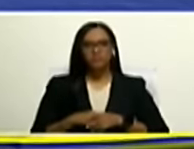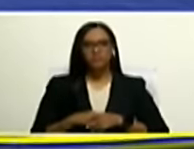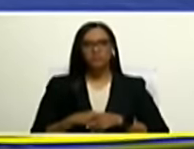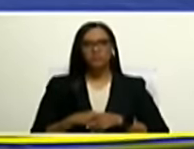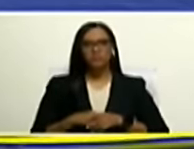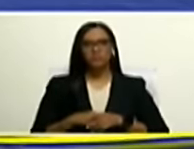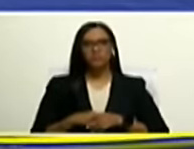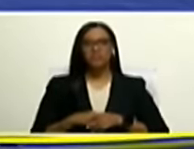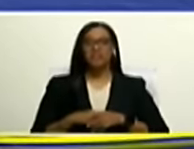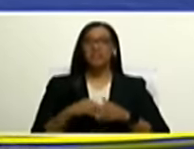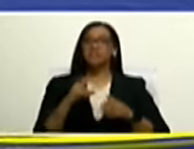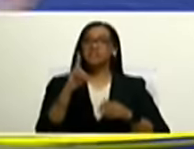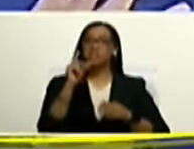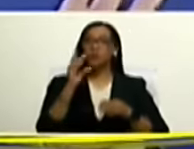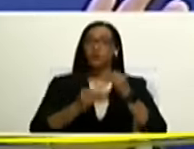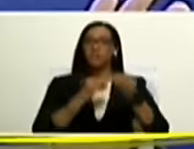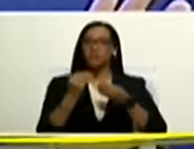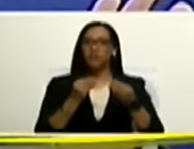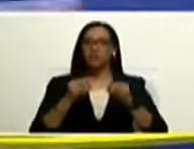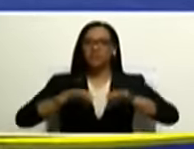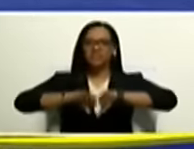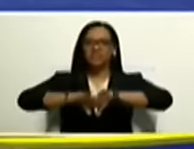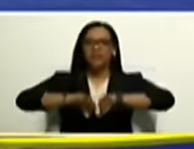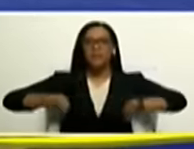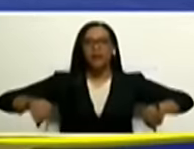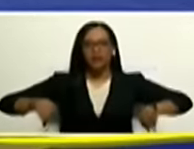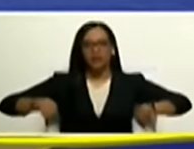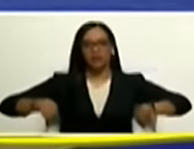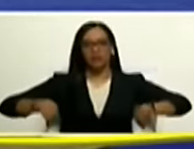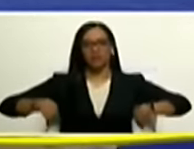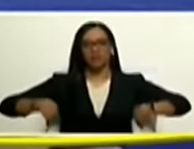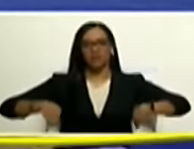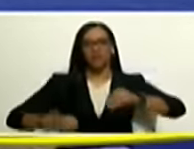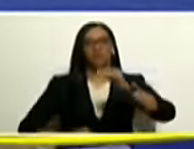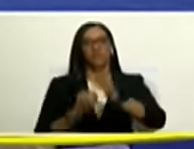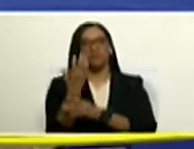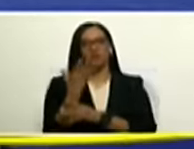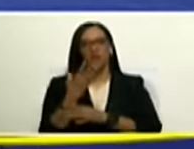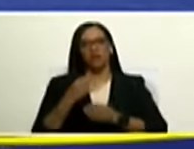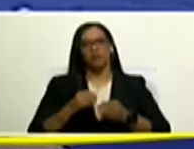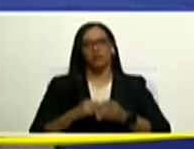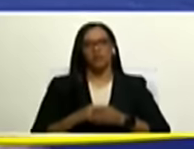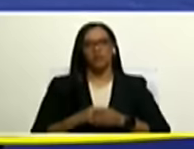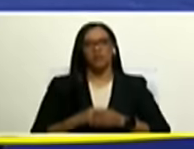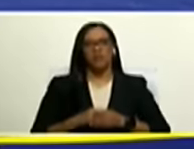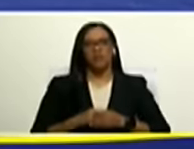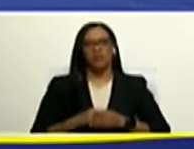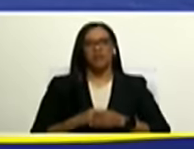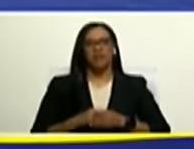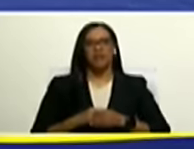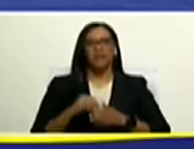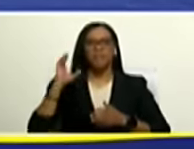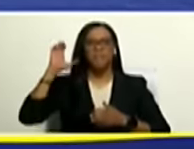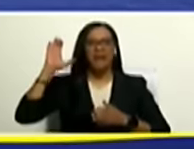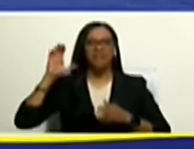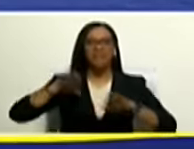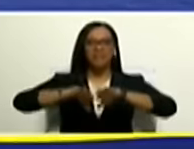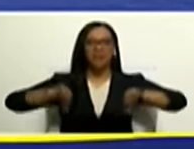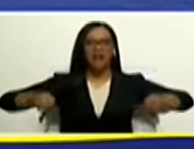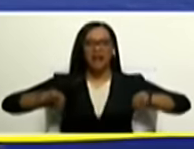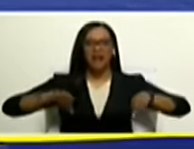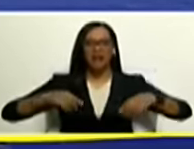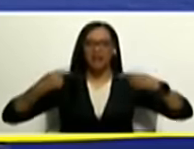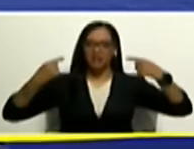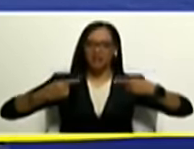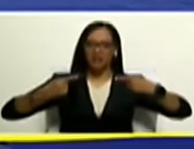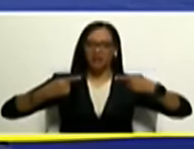¿Cuál fue lo segundo que hicieron? Separar y fundar repúblicas separadas, divididas,